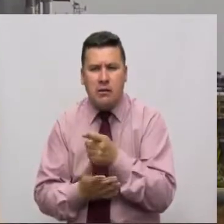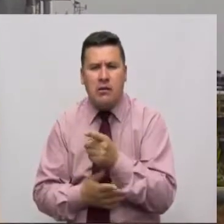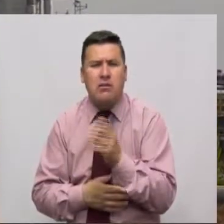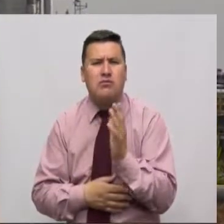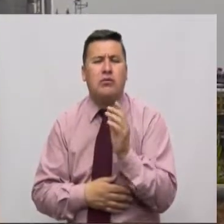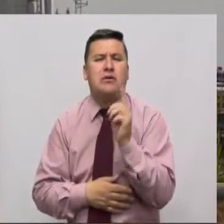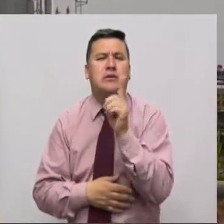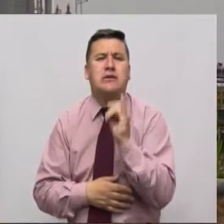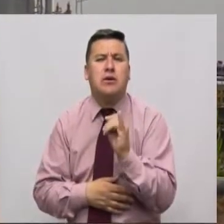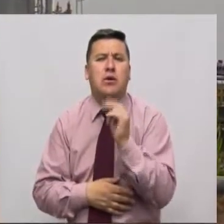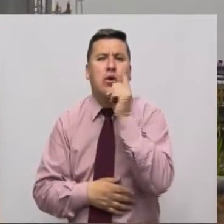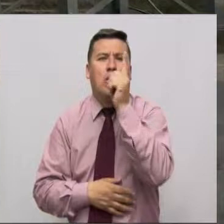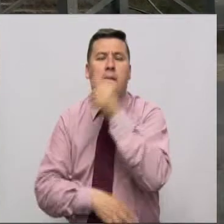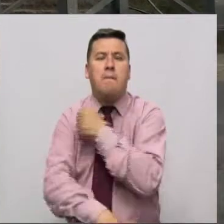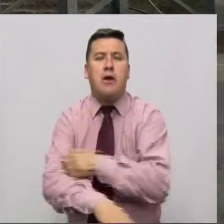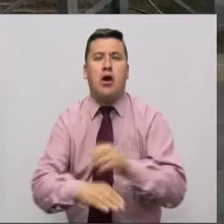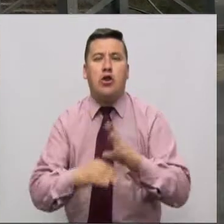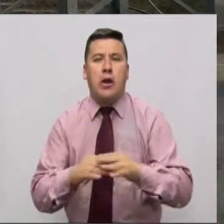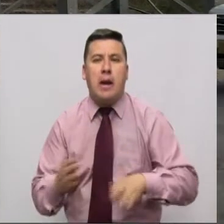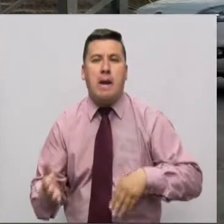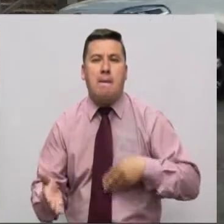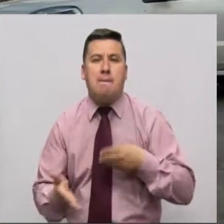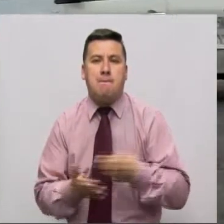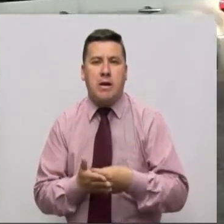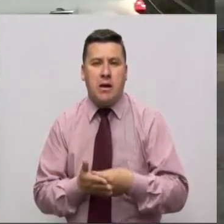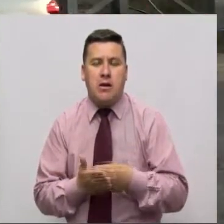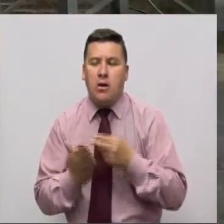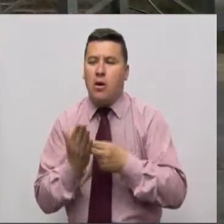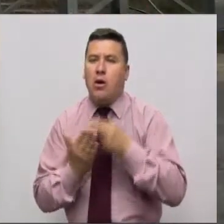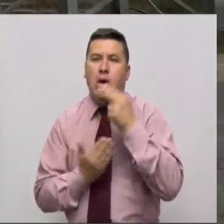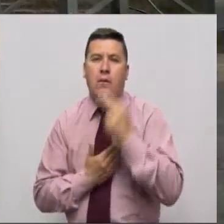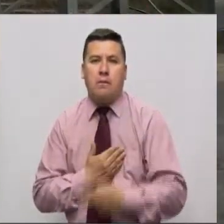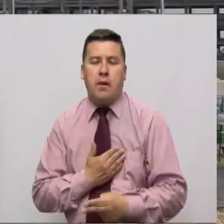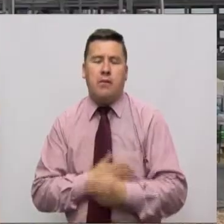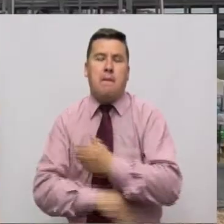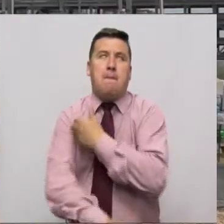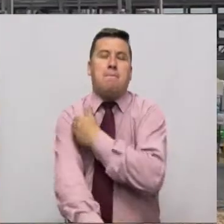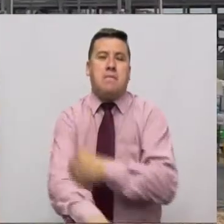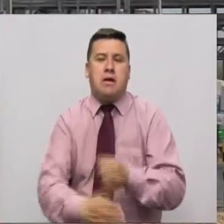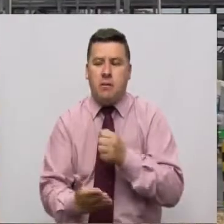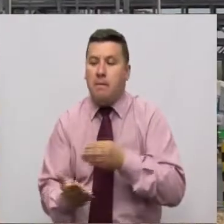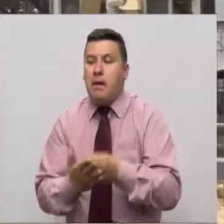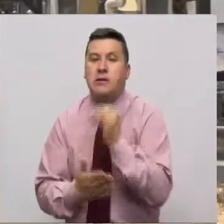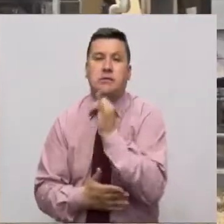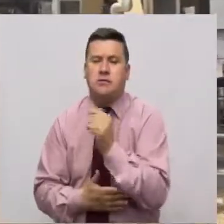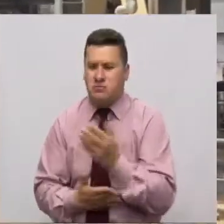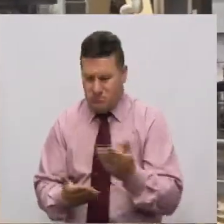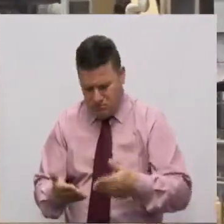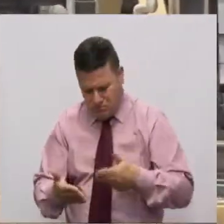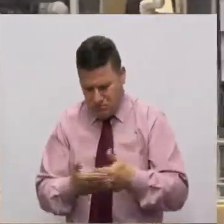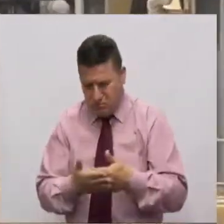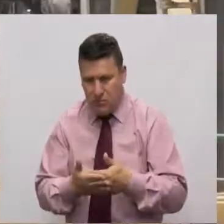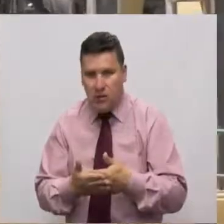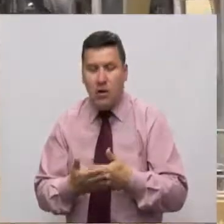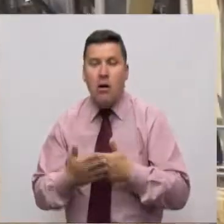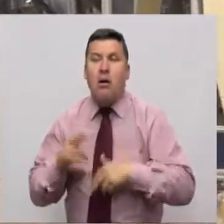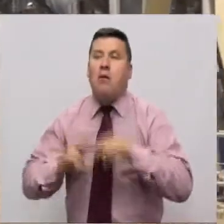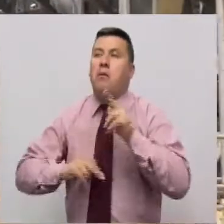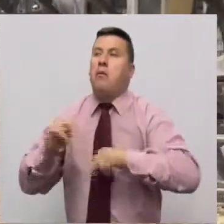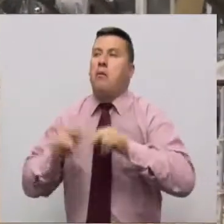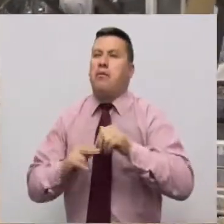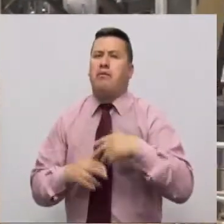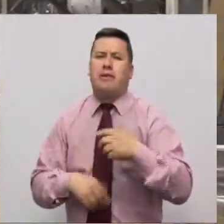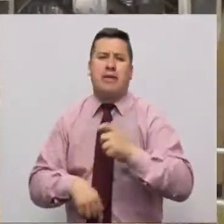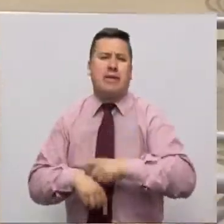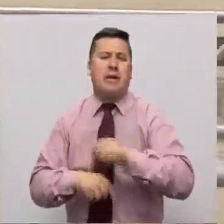la aprobación de una póliza de tan solo 1 millón de dólares como garantía de un proyecto multimillonario. Además, la obra entró